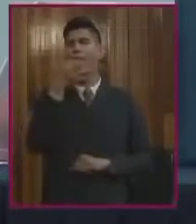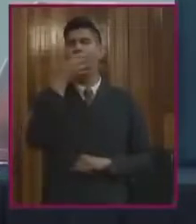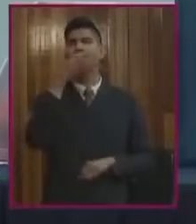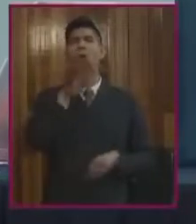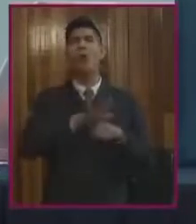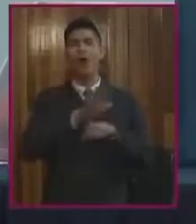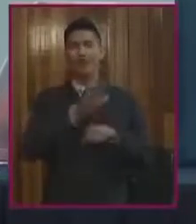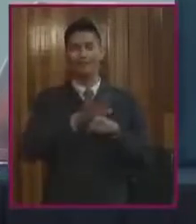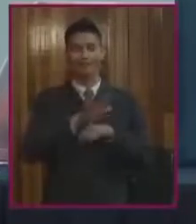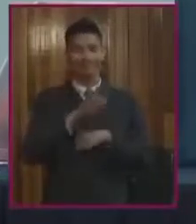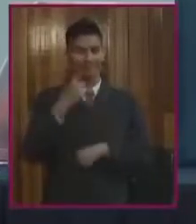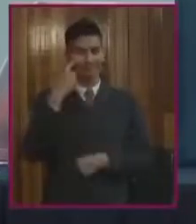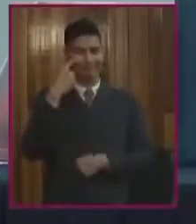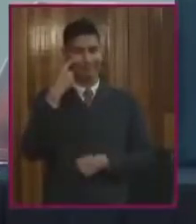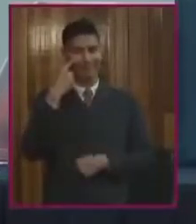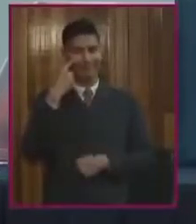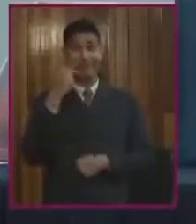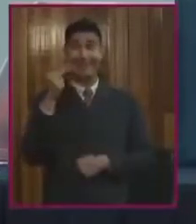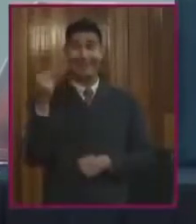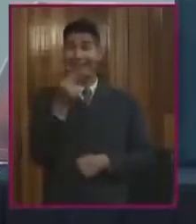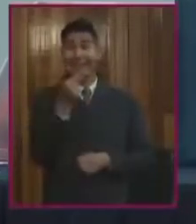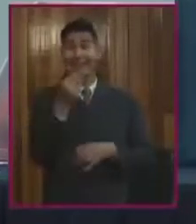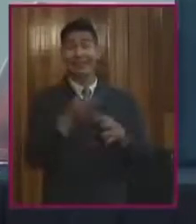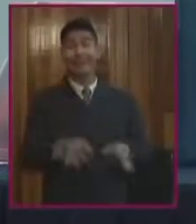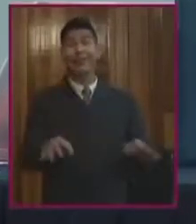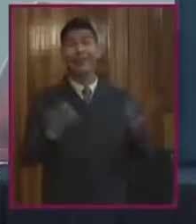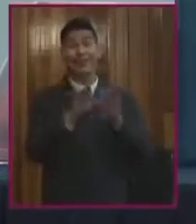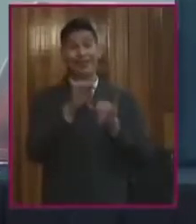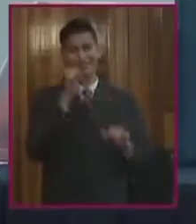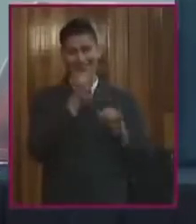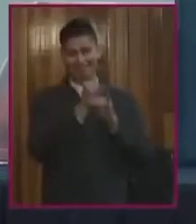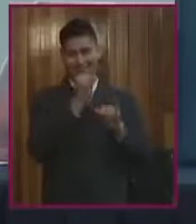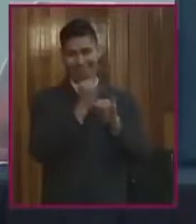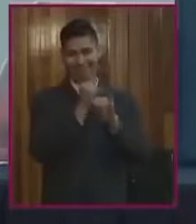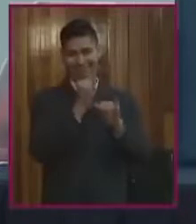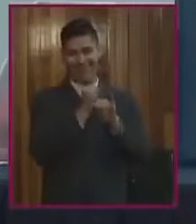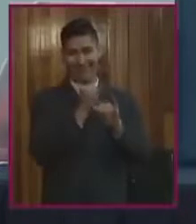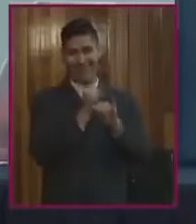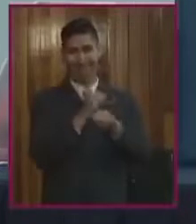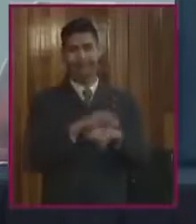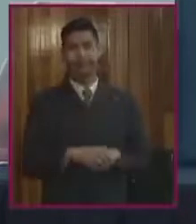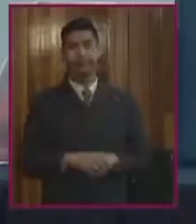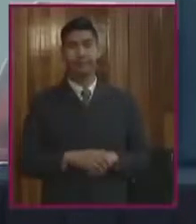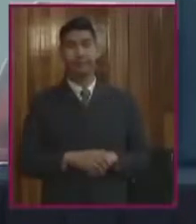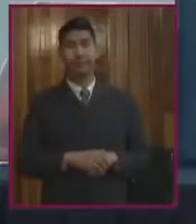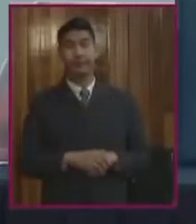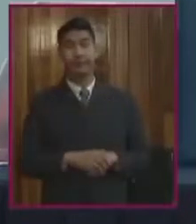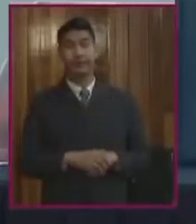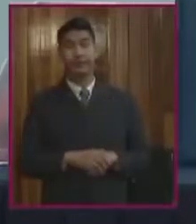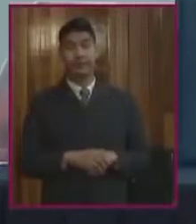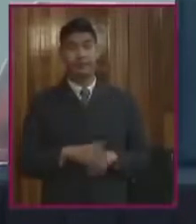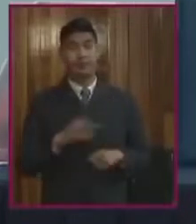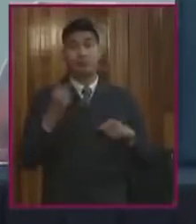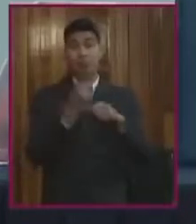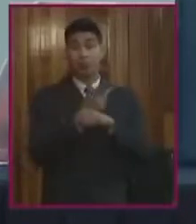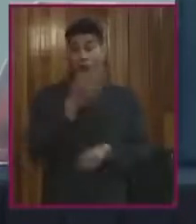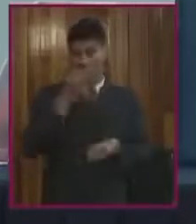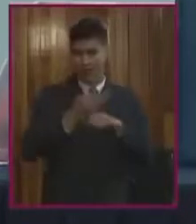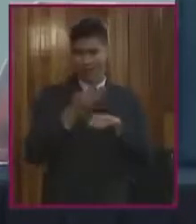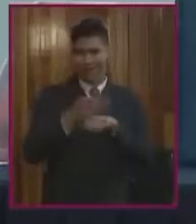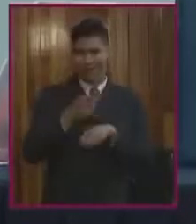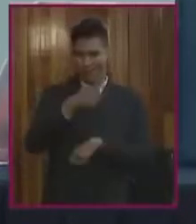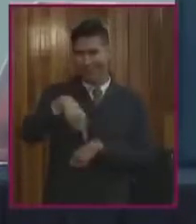cerrar con esto. En torno a la cuestión digital, creo que no es conveniente referirse a la digitalización a partir del término